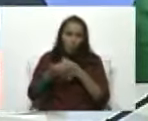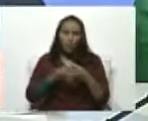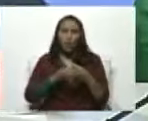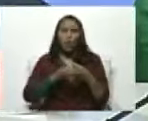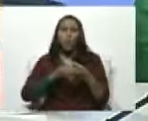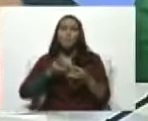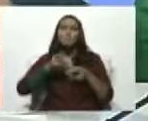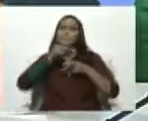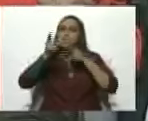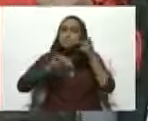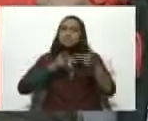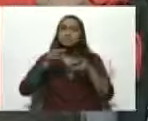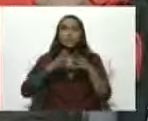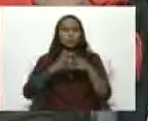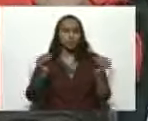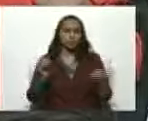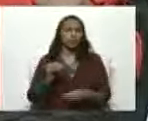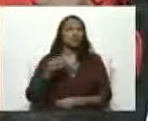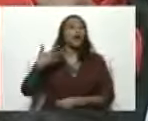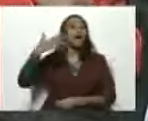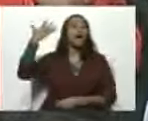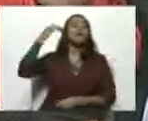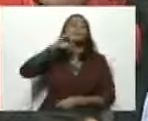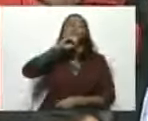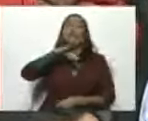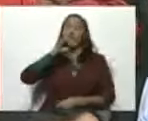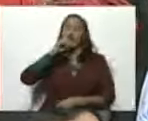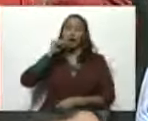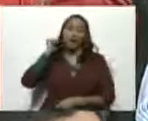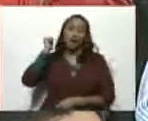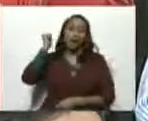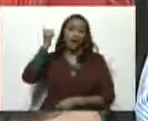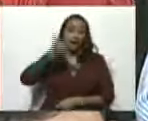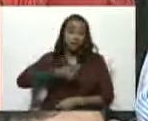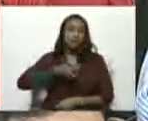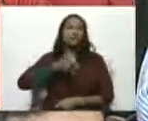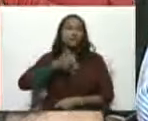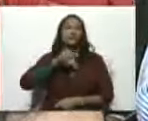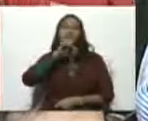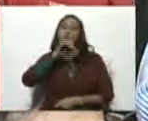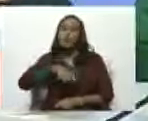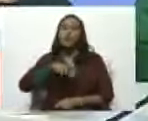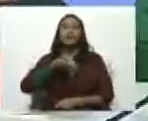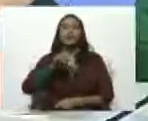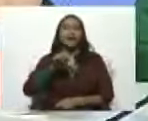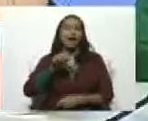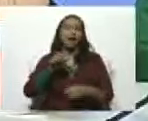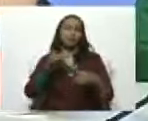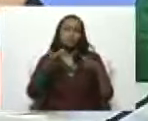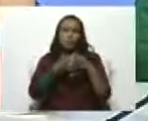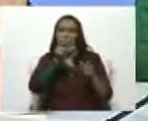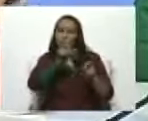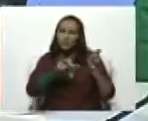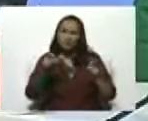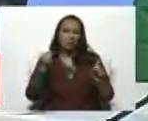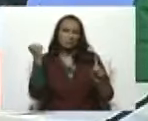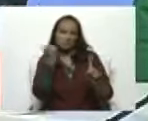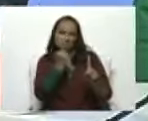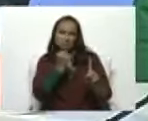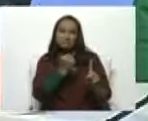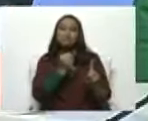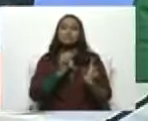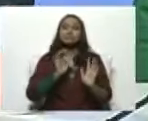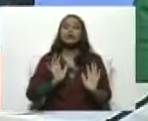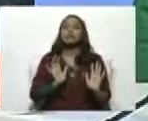Con sus cuadros fueron perseguidos durante años y asesinados. Entonces, bueno, el que está picado